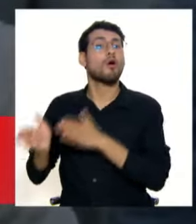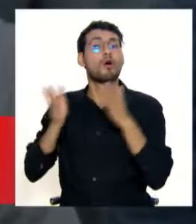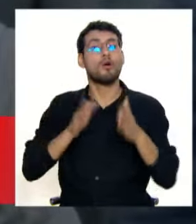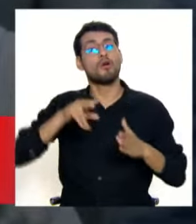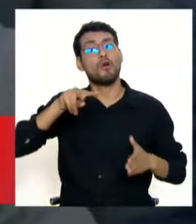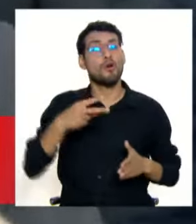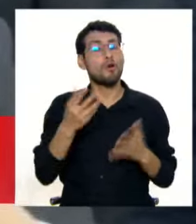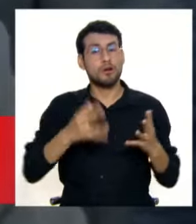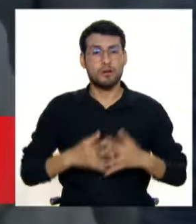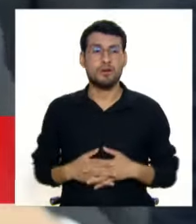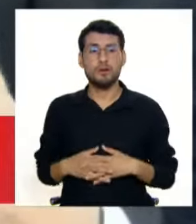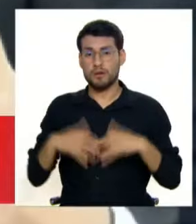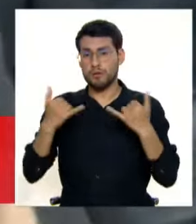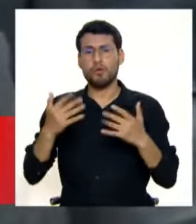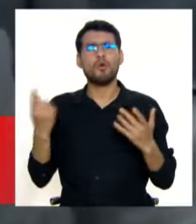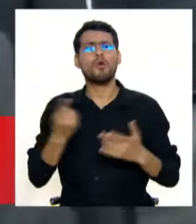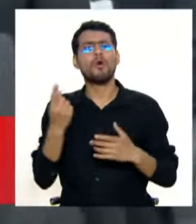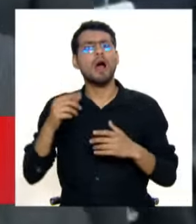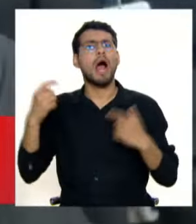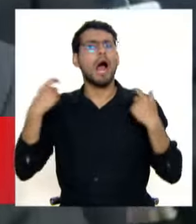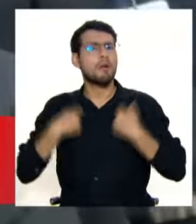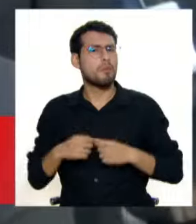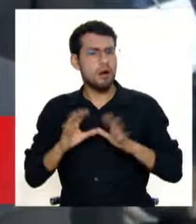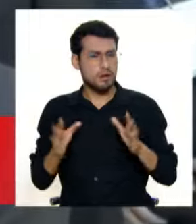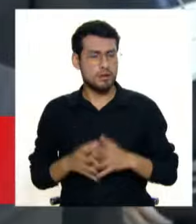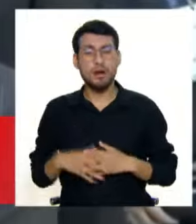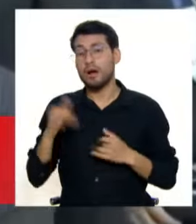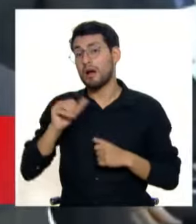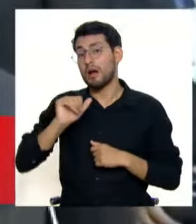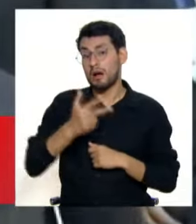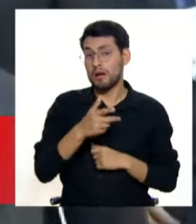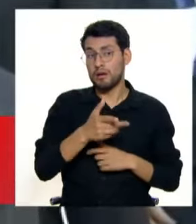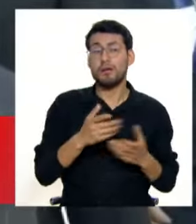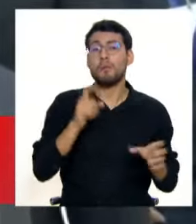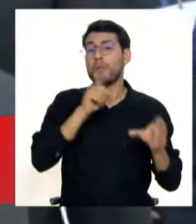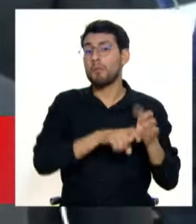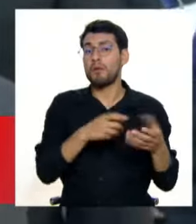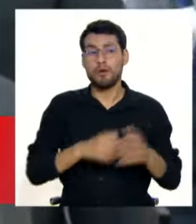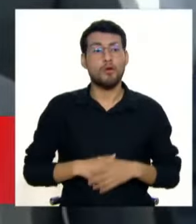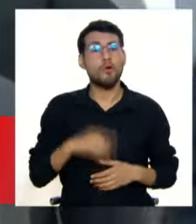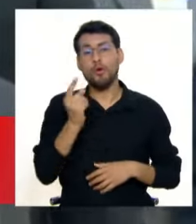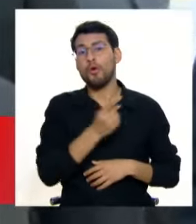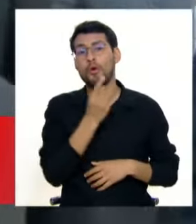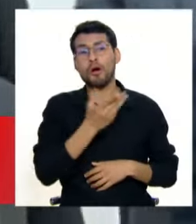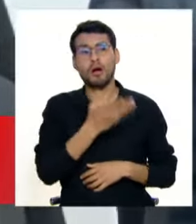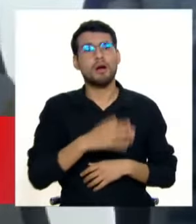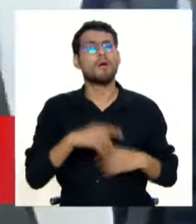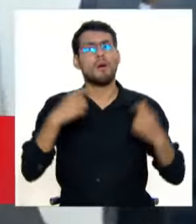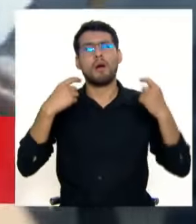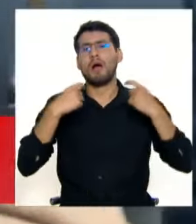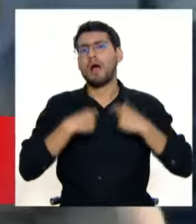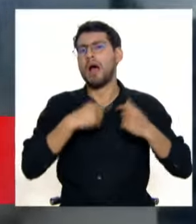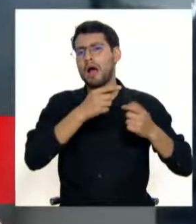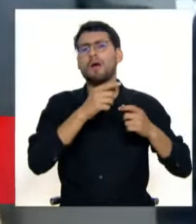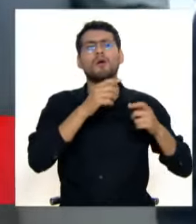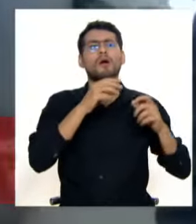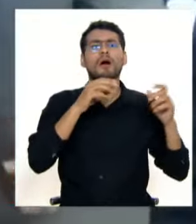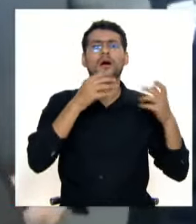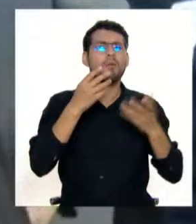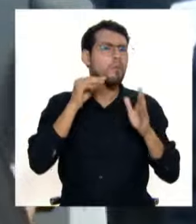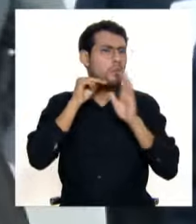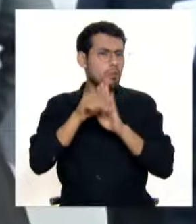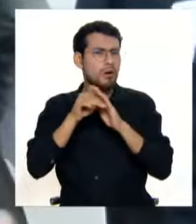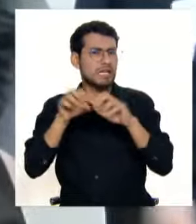venido un segundo modelo en que solamente habían abogados. Ahora hay un tercer modelo en el que participan solamente magistrados,